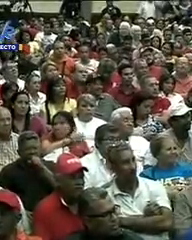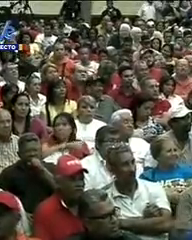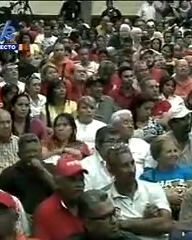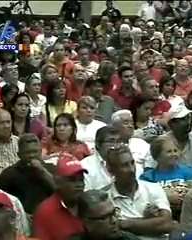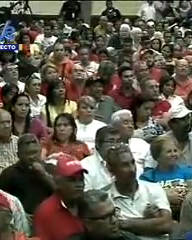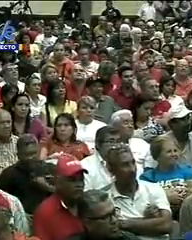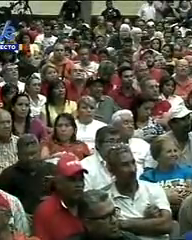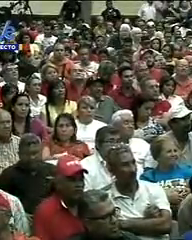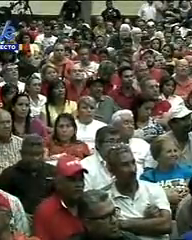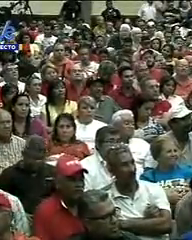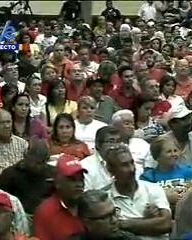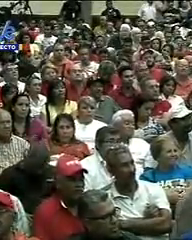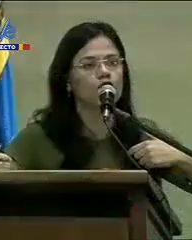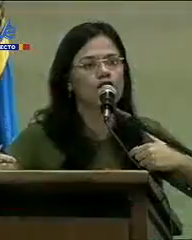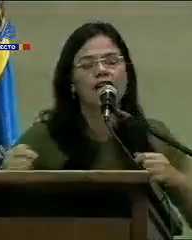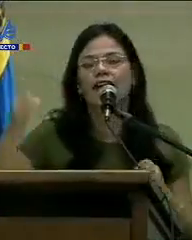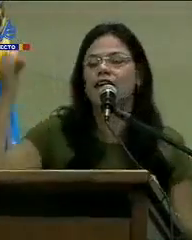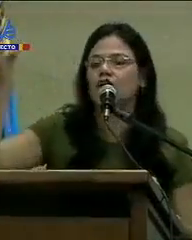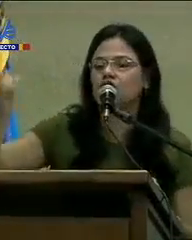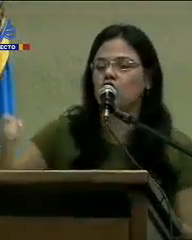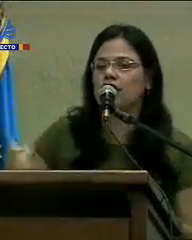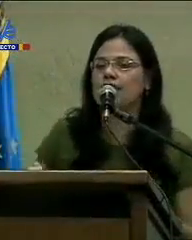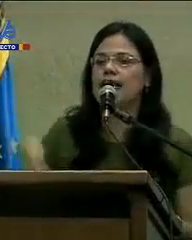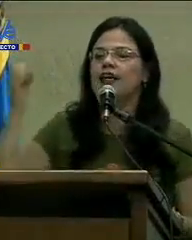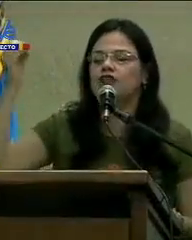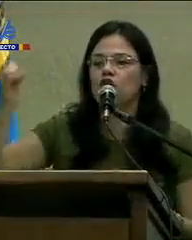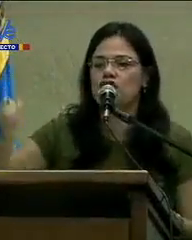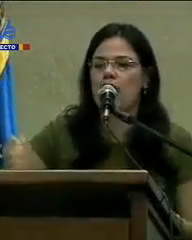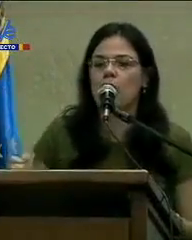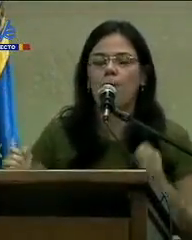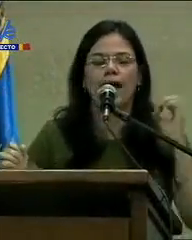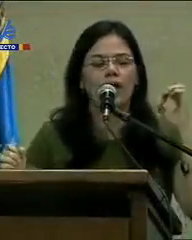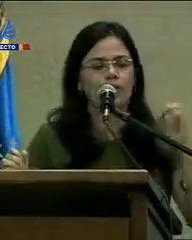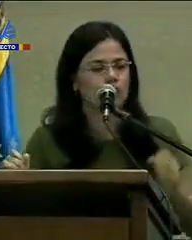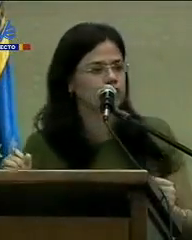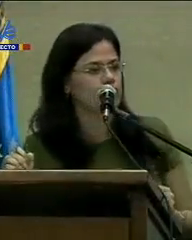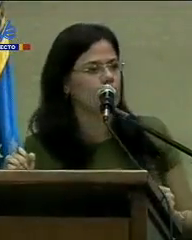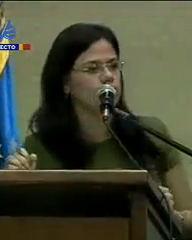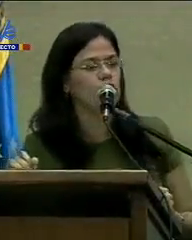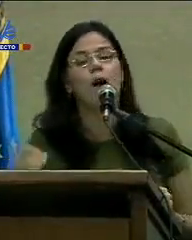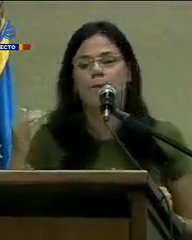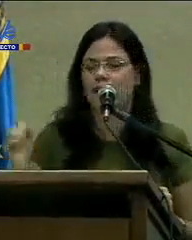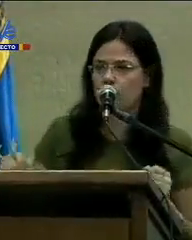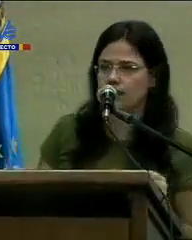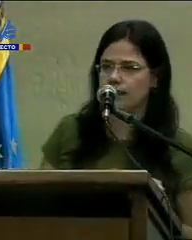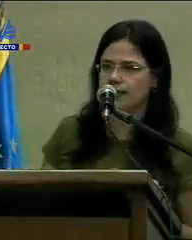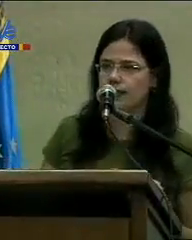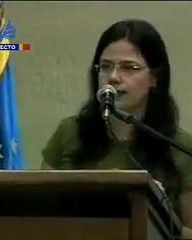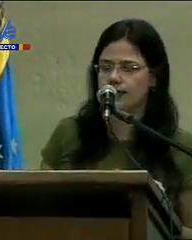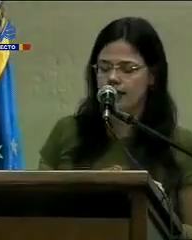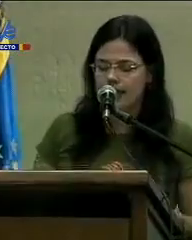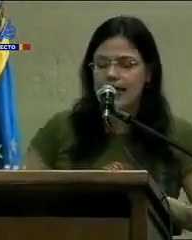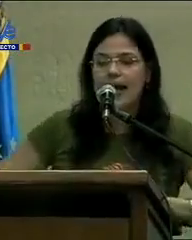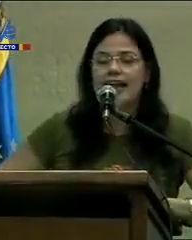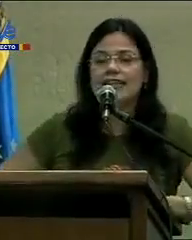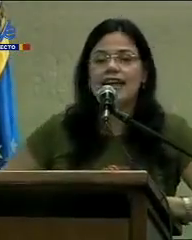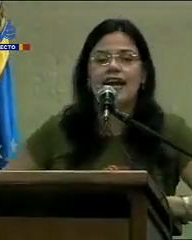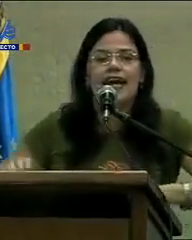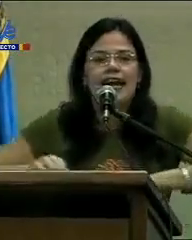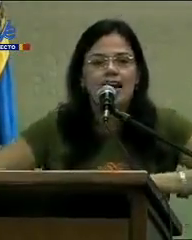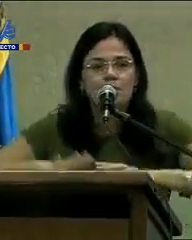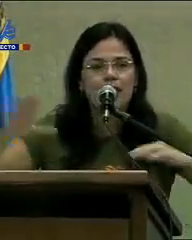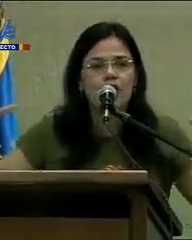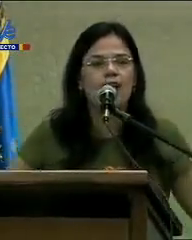que soñó bol y la que nosotros y nosotras soñamos para nuestros hijos Para nuestras hijas Así